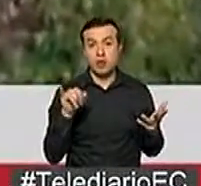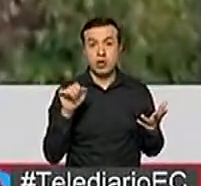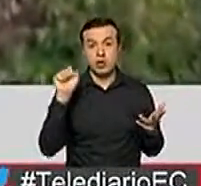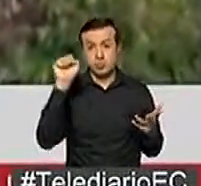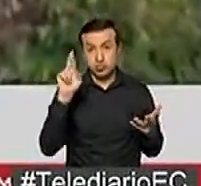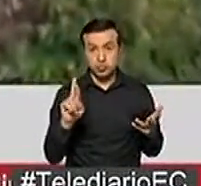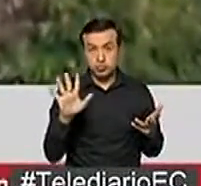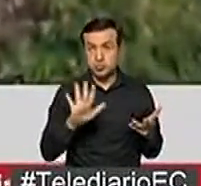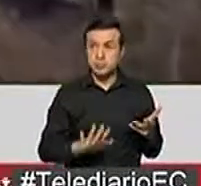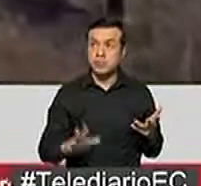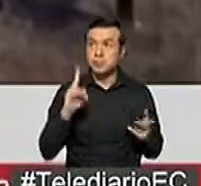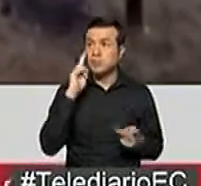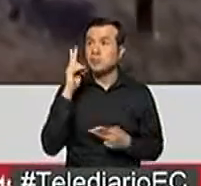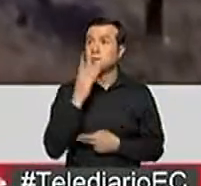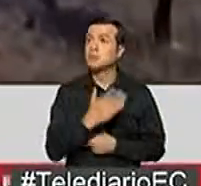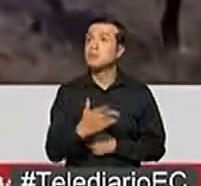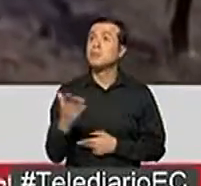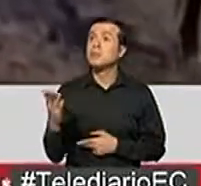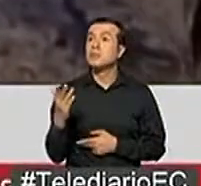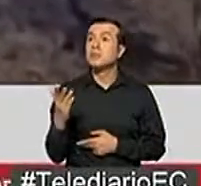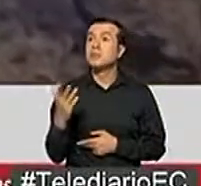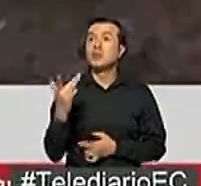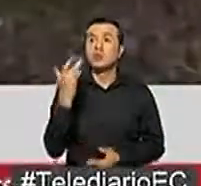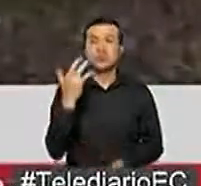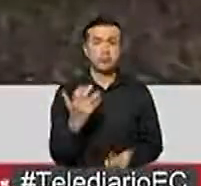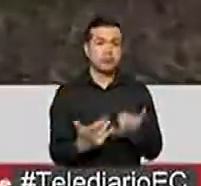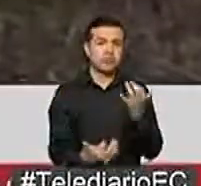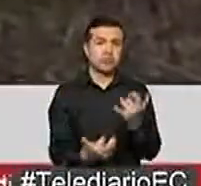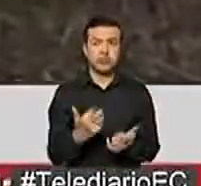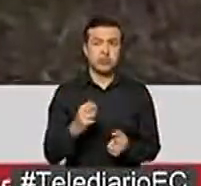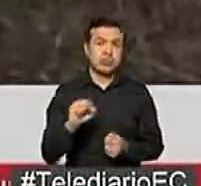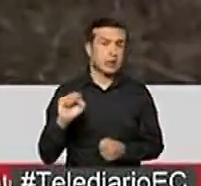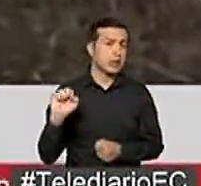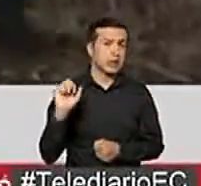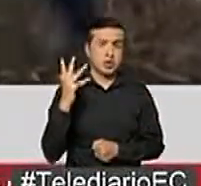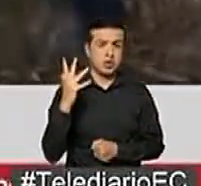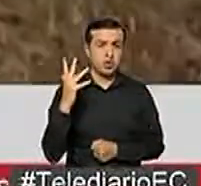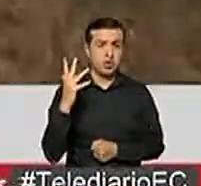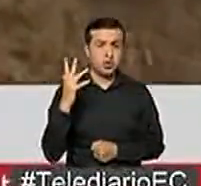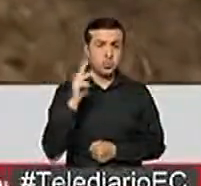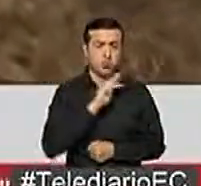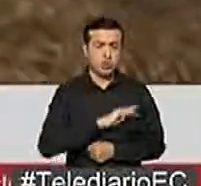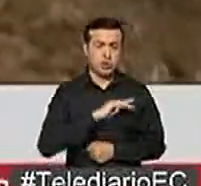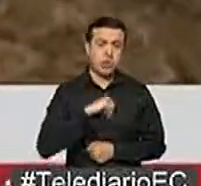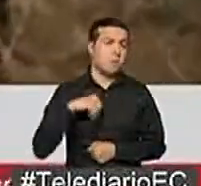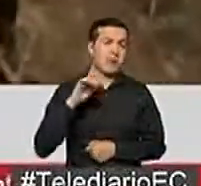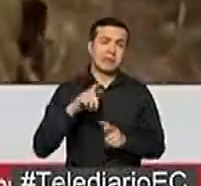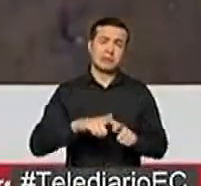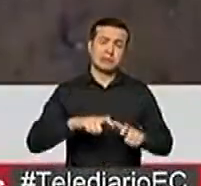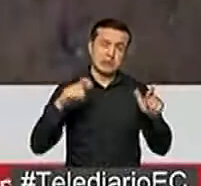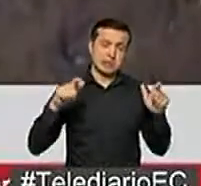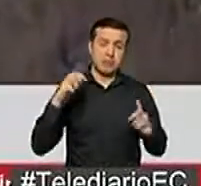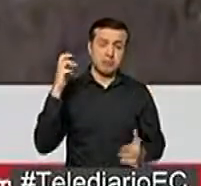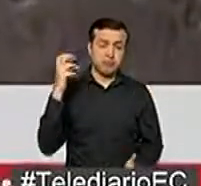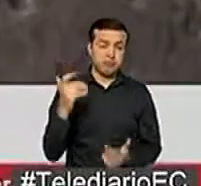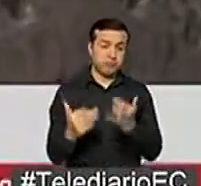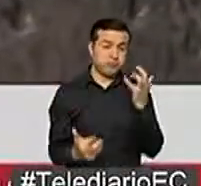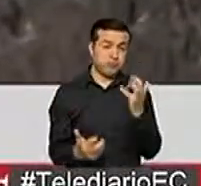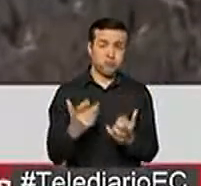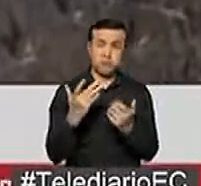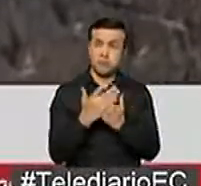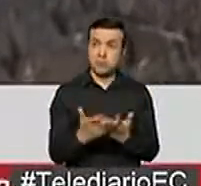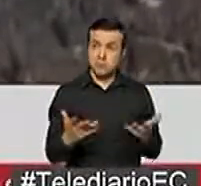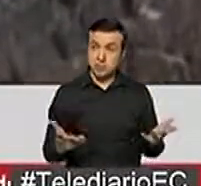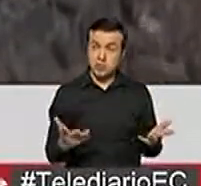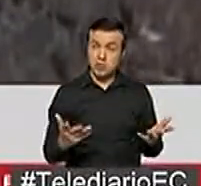del estado de Amazonas, para combatir los incendios en el quinto municipio más afectado por las quemas en Brasil. El fuego, sin embargo,